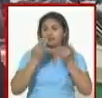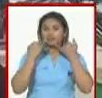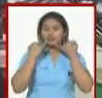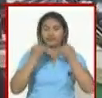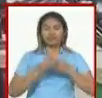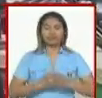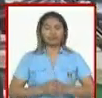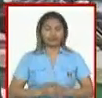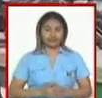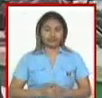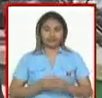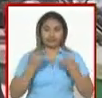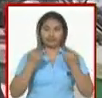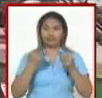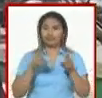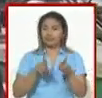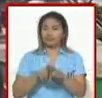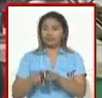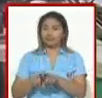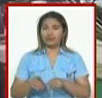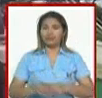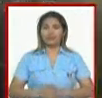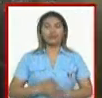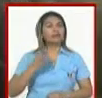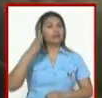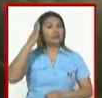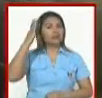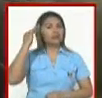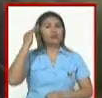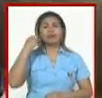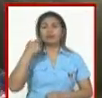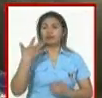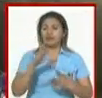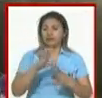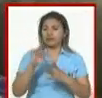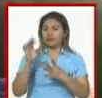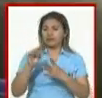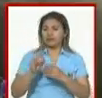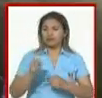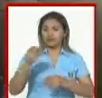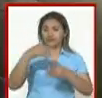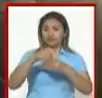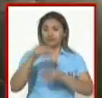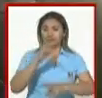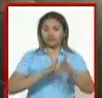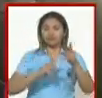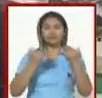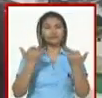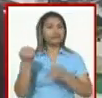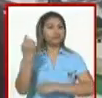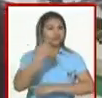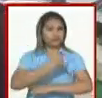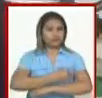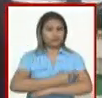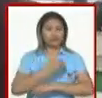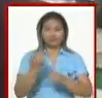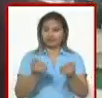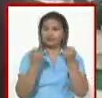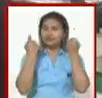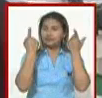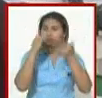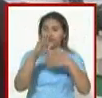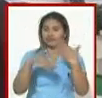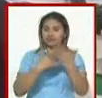informe de del informe correspondiente porque él ha sido elegido por el voto del pueblo hoy día ha sido una sorpresa